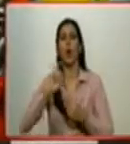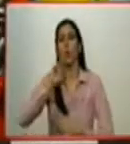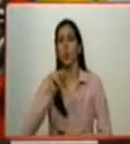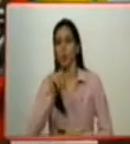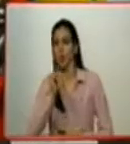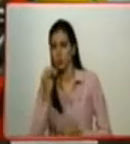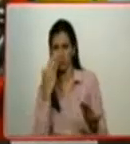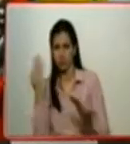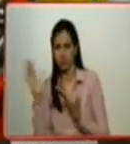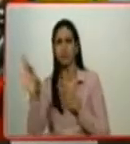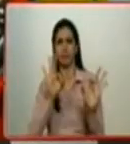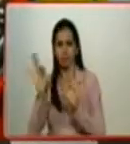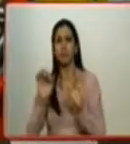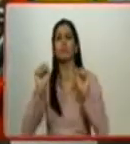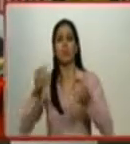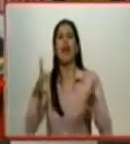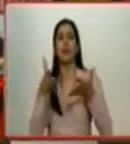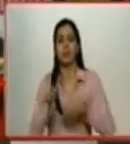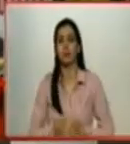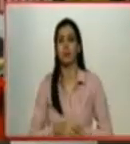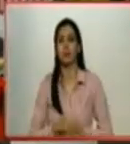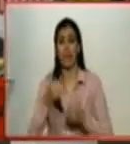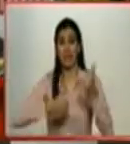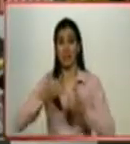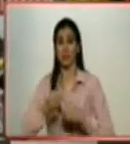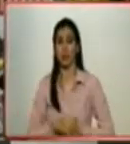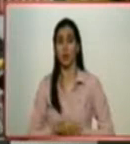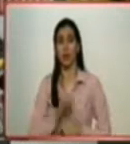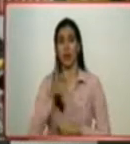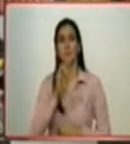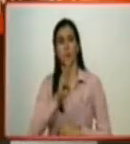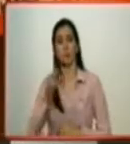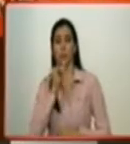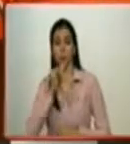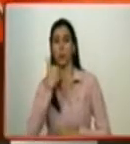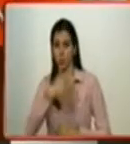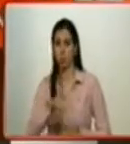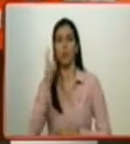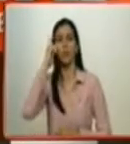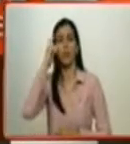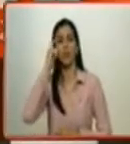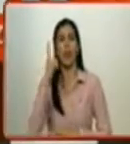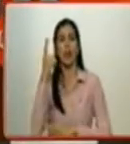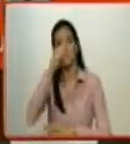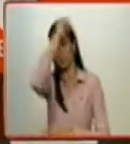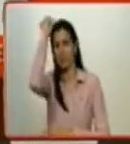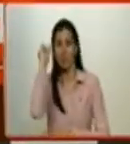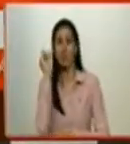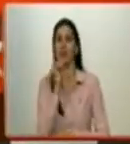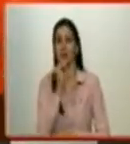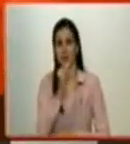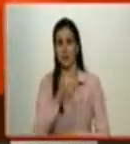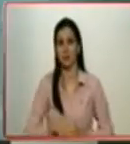Yanis Agüero y Naudi Ledesma. Los candidatos del Gran Polo Patriótico serán anunciados en los próximos días. En Lara, Marianne